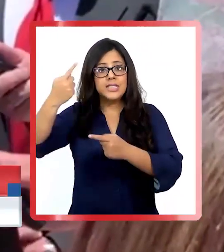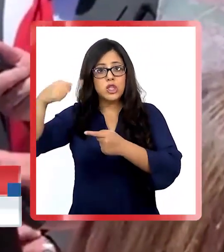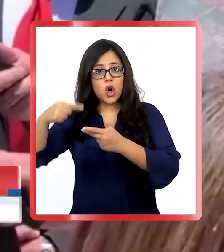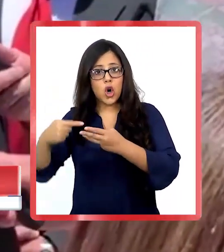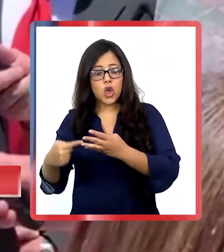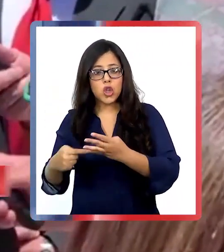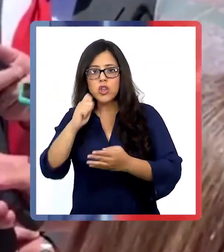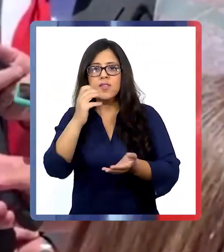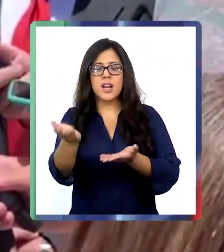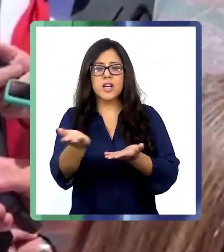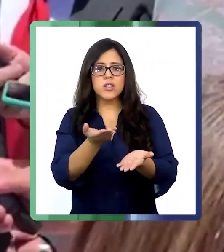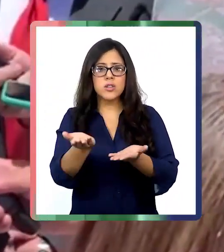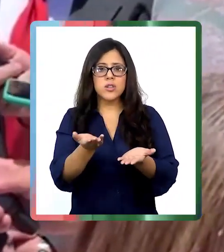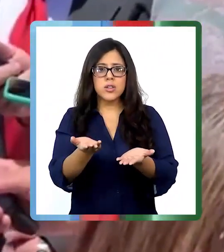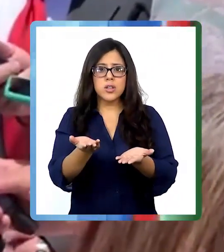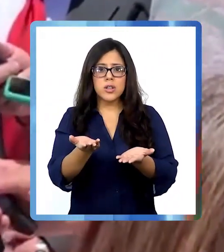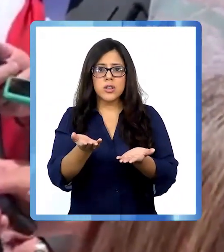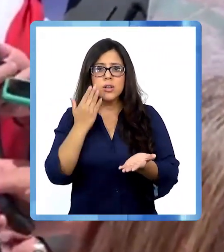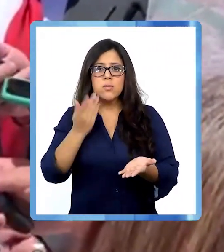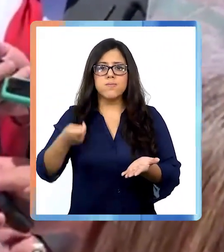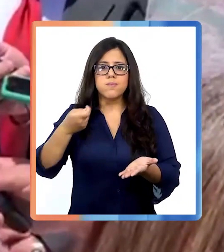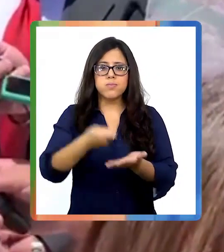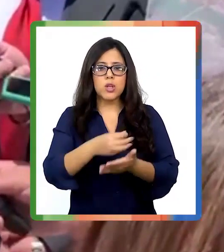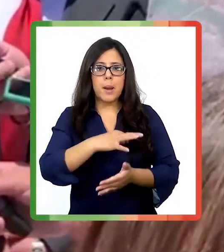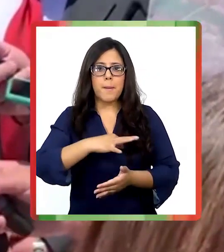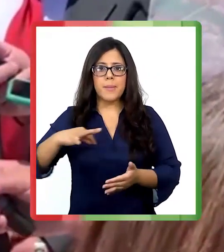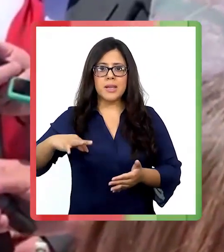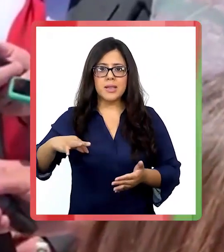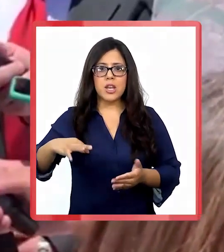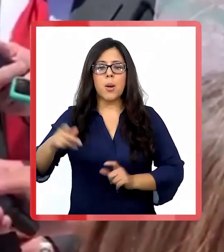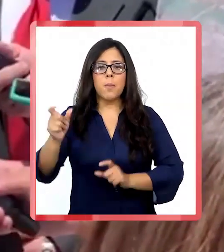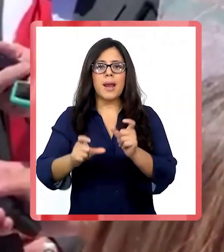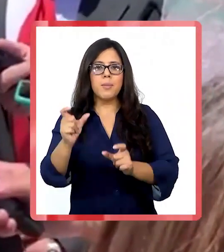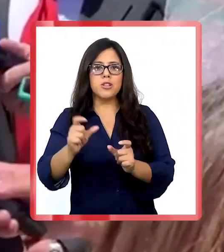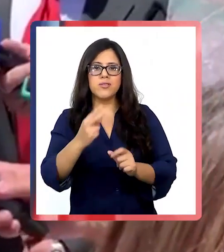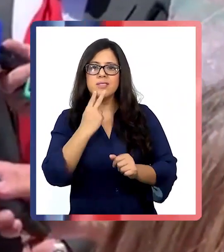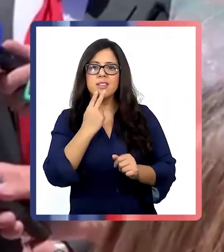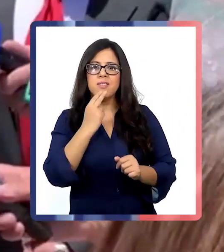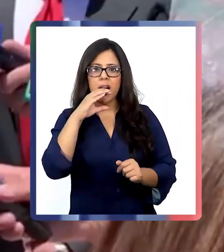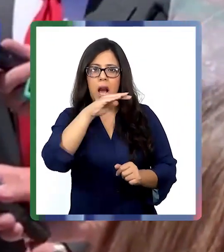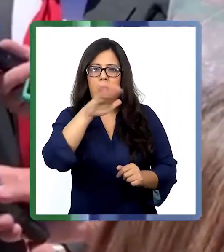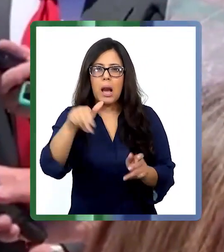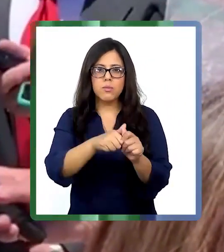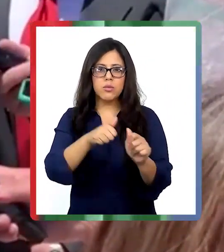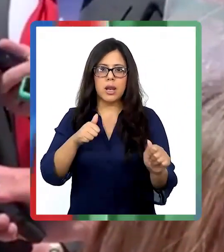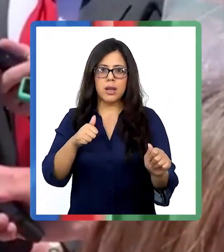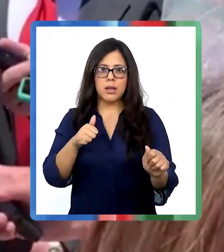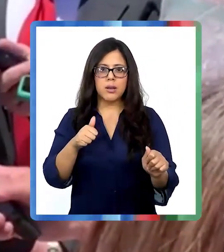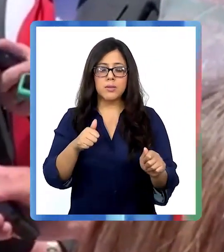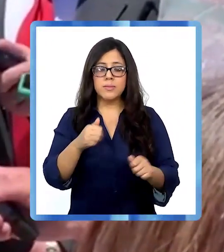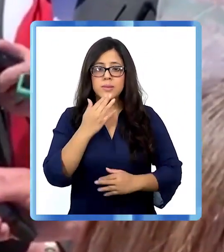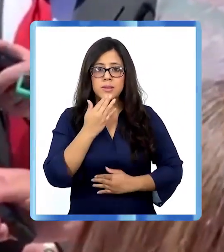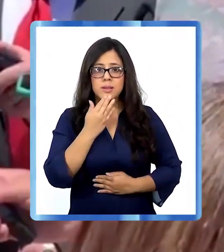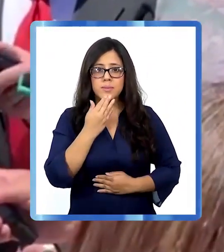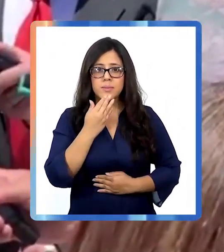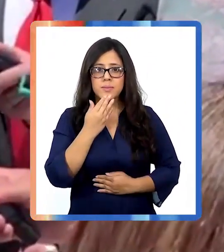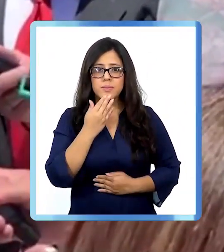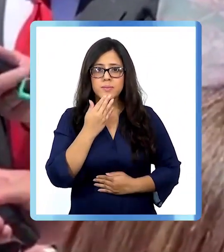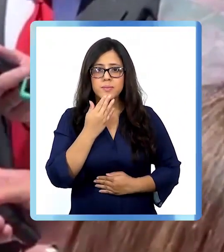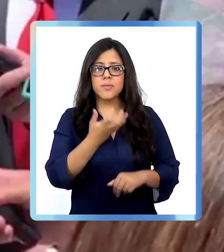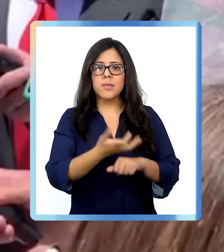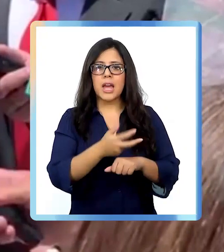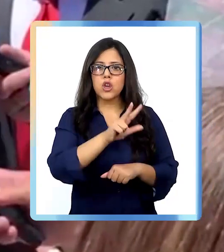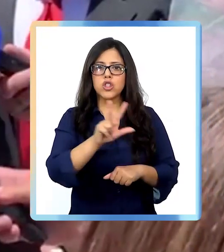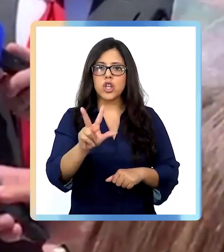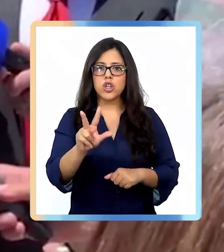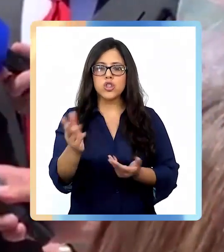y el resto son los servicios subsidiados del Ministerio para zonas aisladas y rurales principalmente. Aparte,